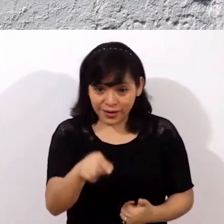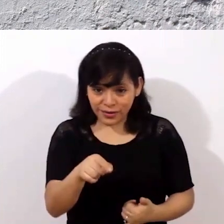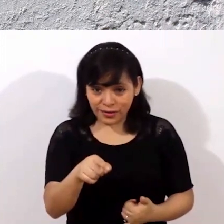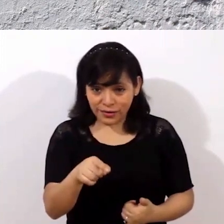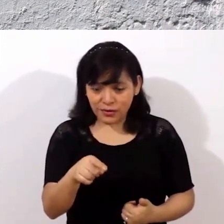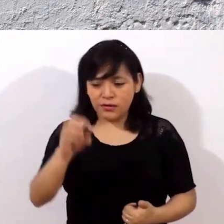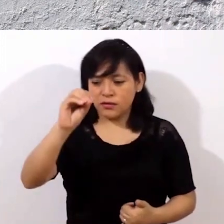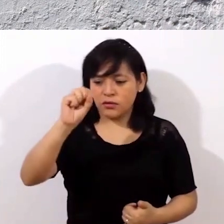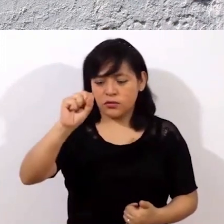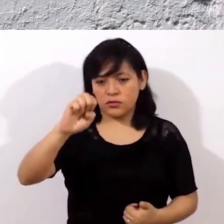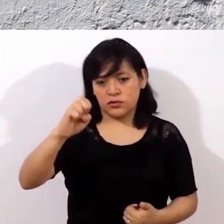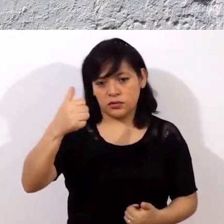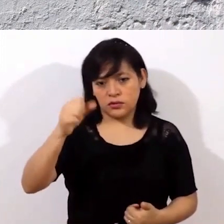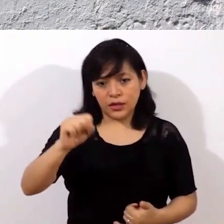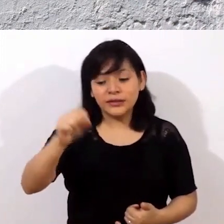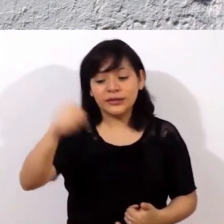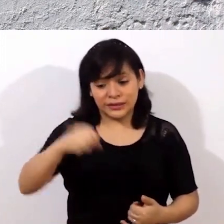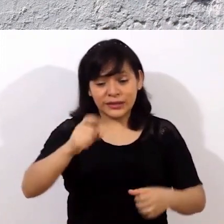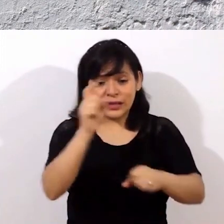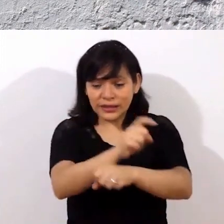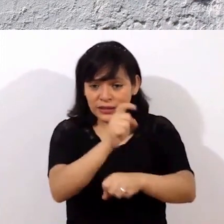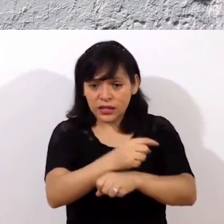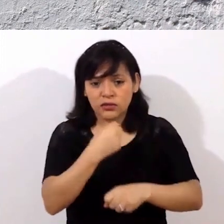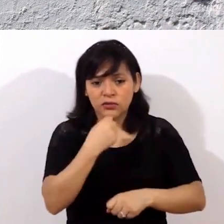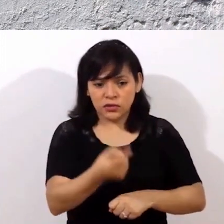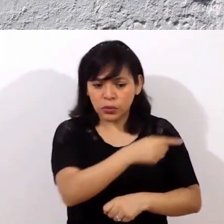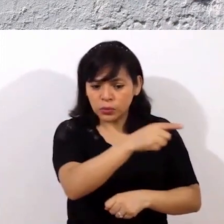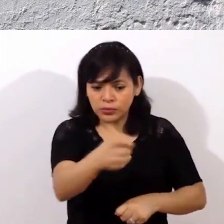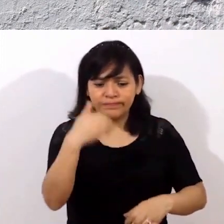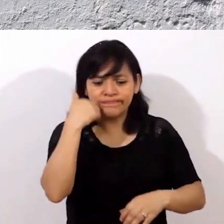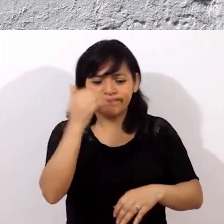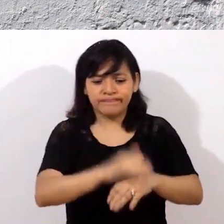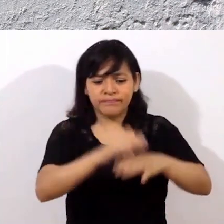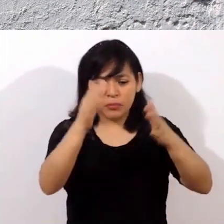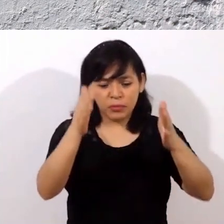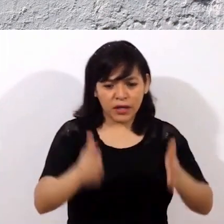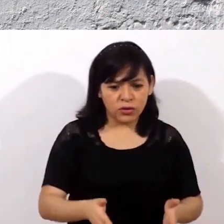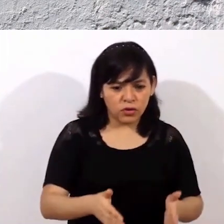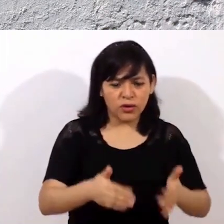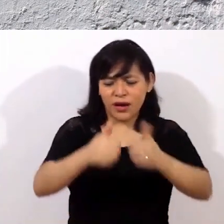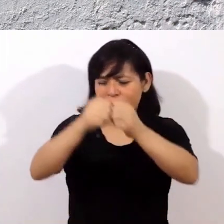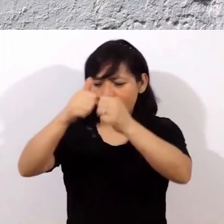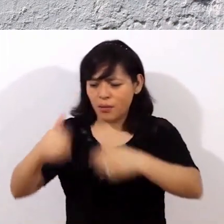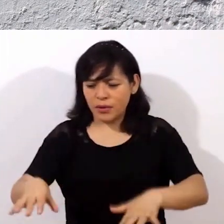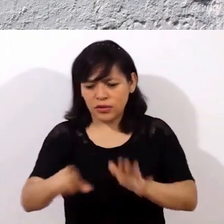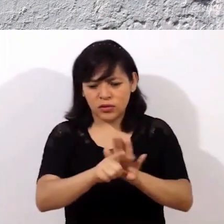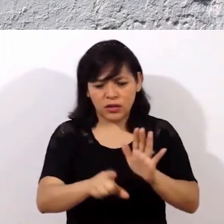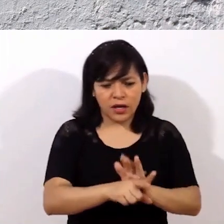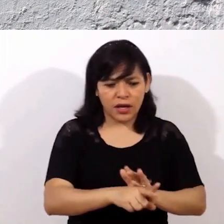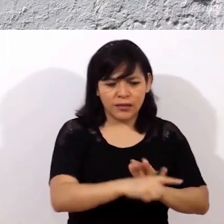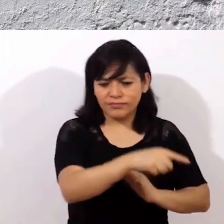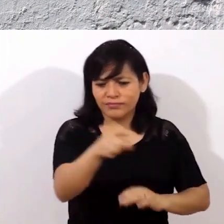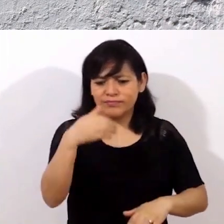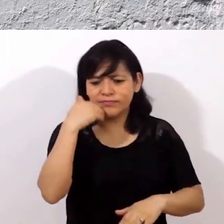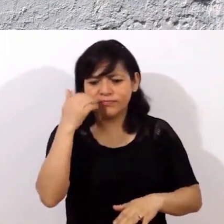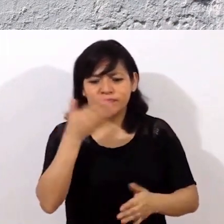las dificultades y todo lo que viviría Israel sí eran consecuencia directamente de esa causa. Dejar la